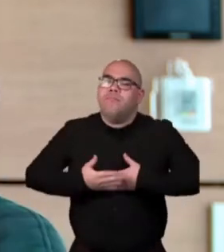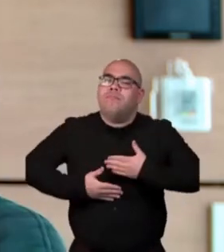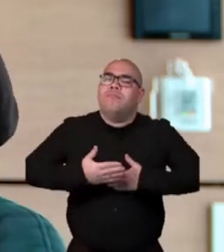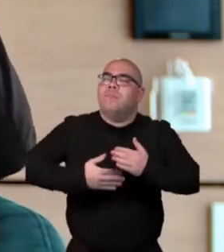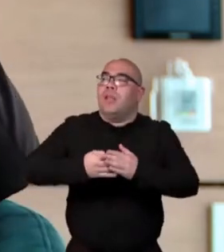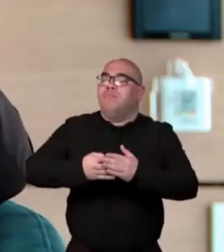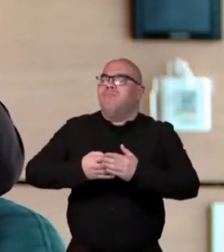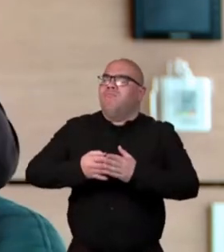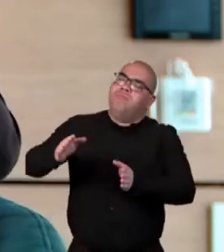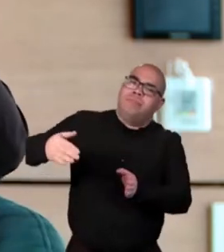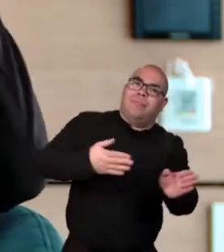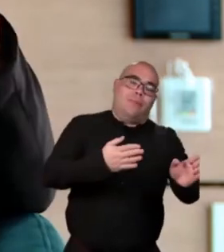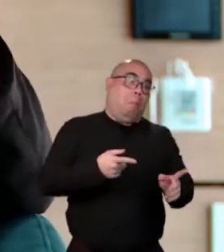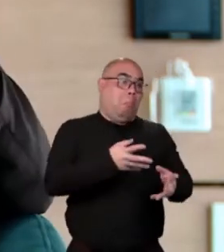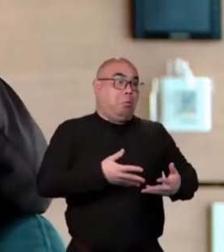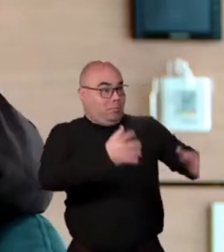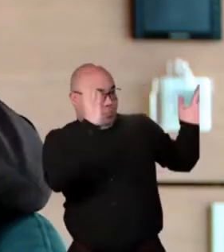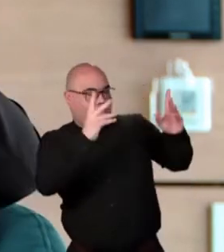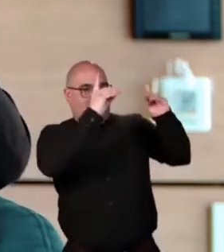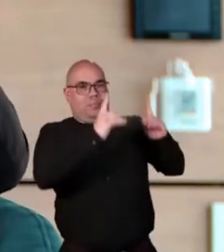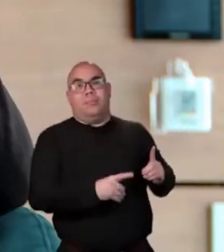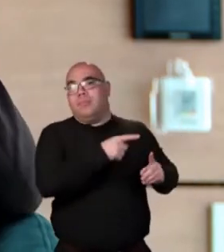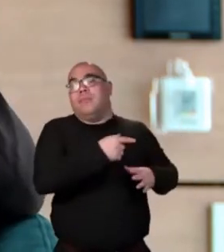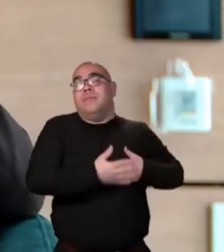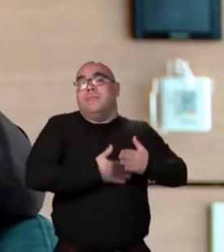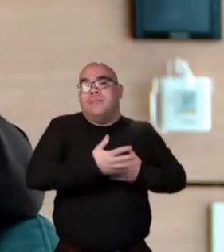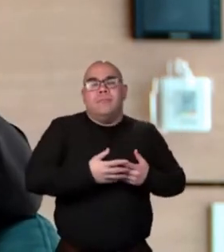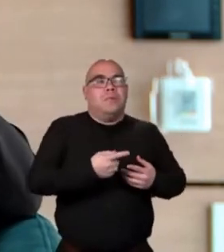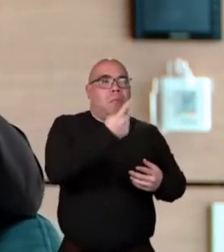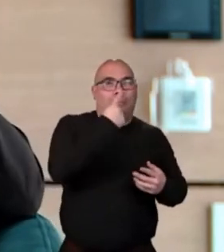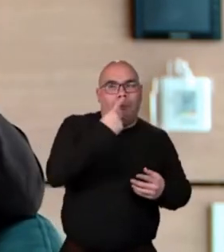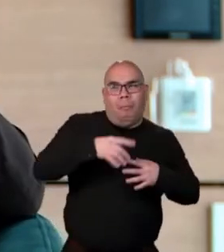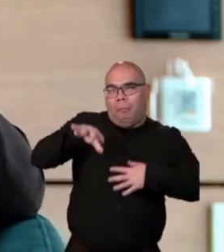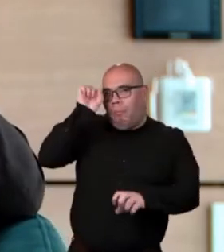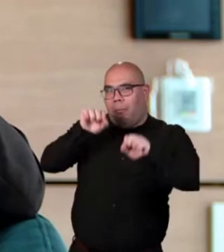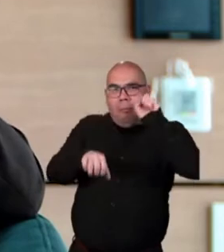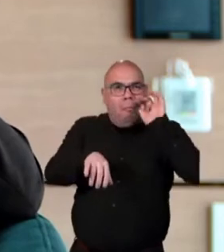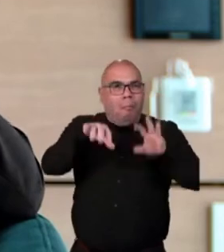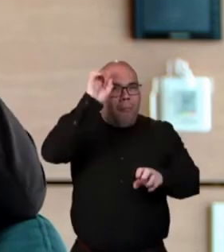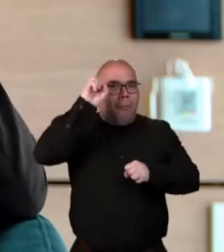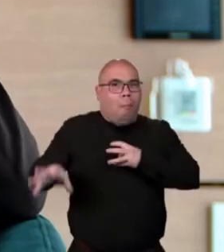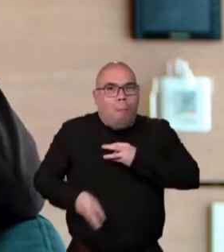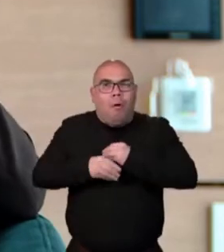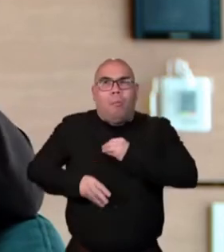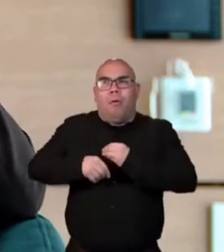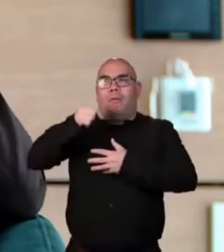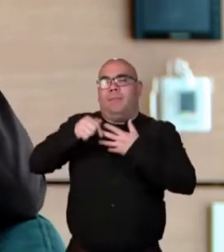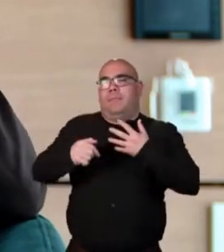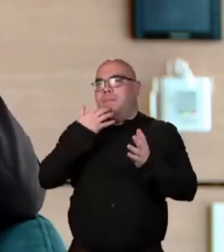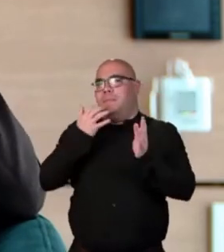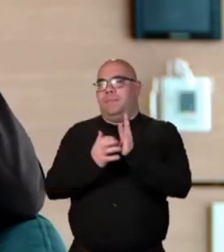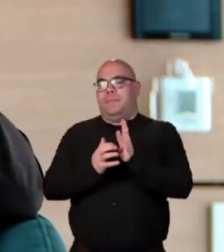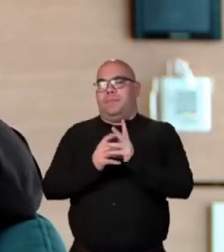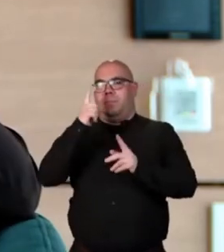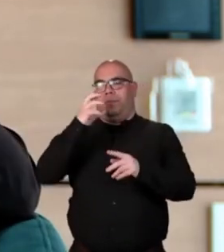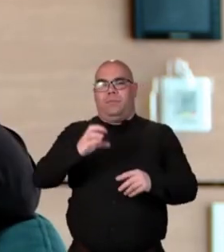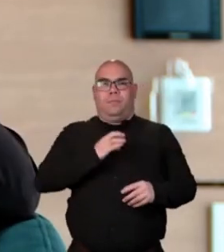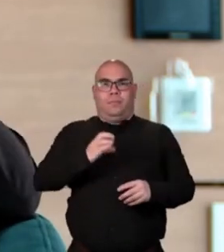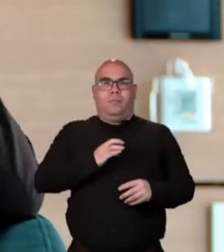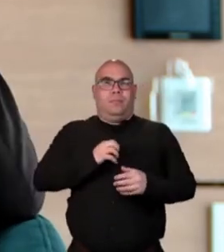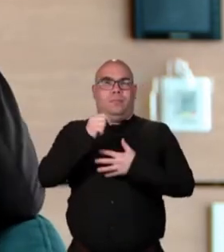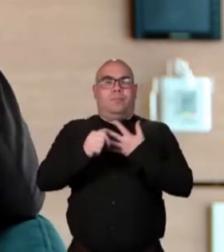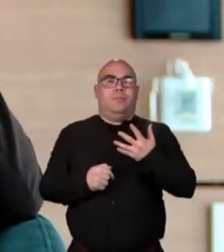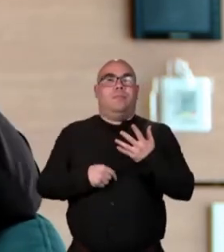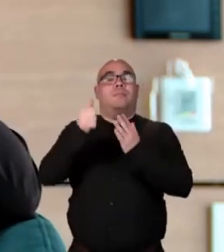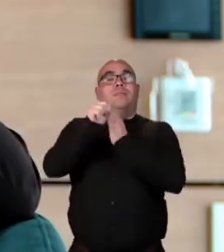en ese proceso además explorar otras cosas complementar su formación etcétera entonces por ejemplo una característica de nuestros programas es